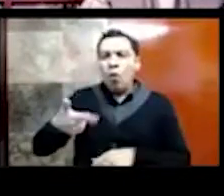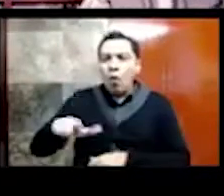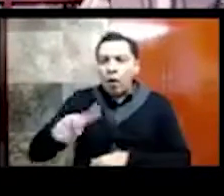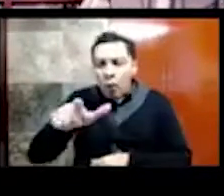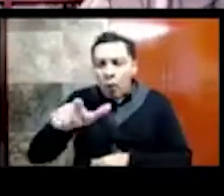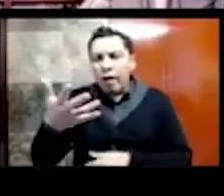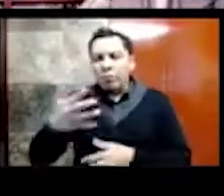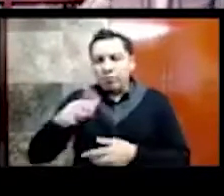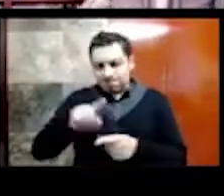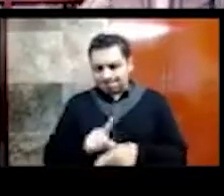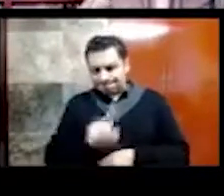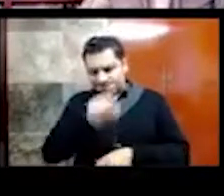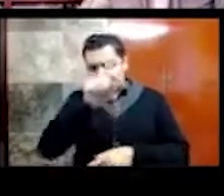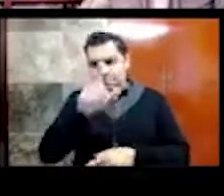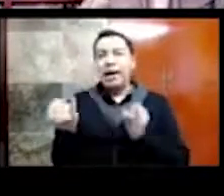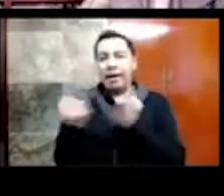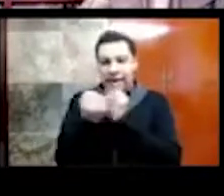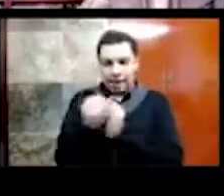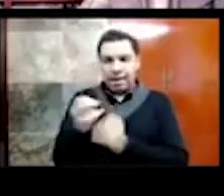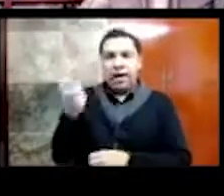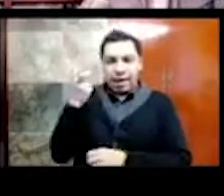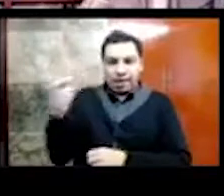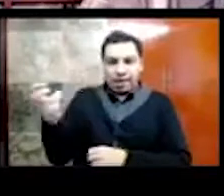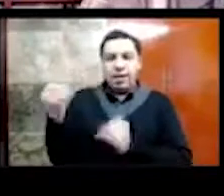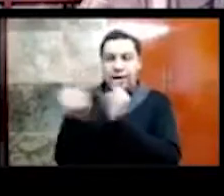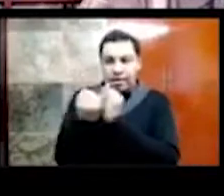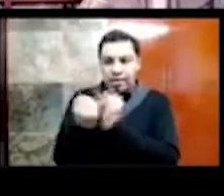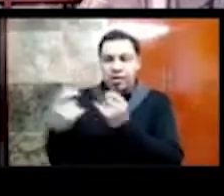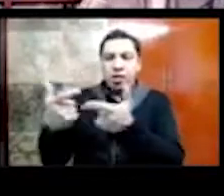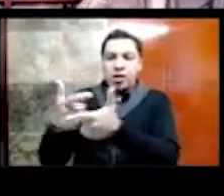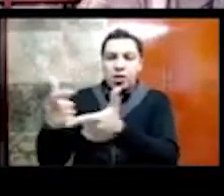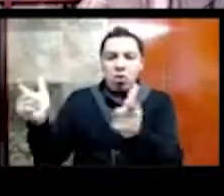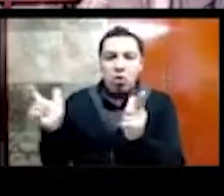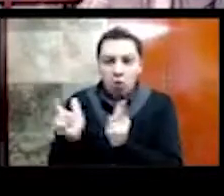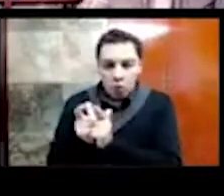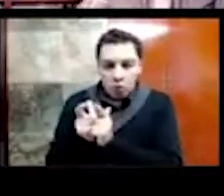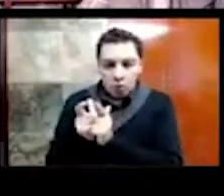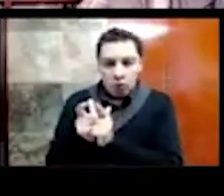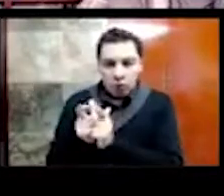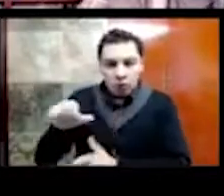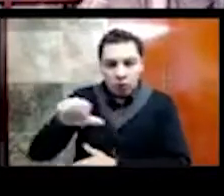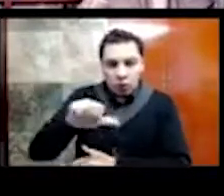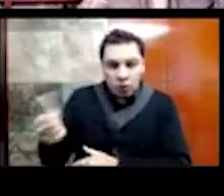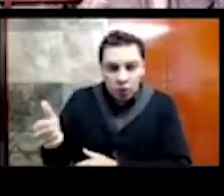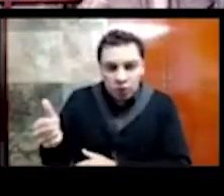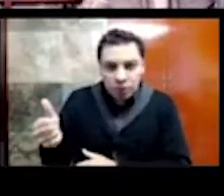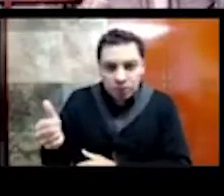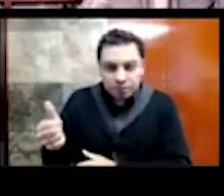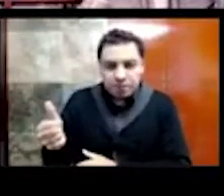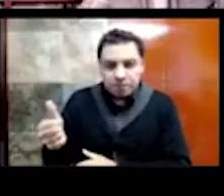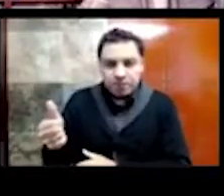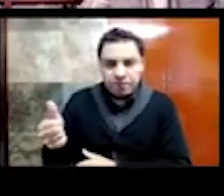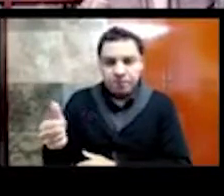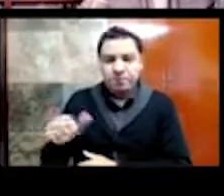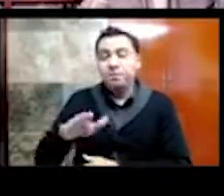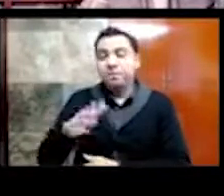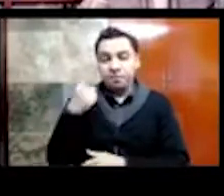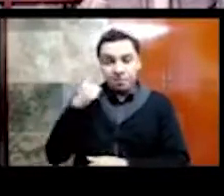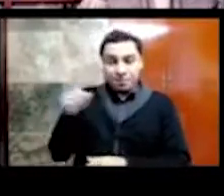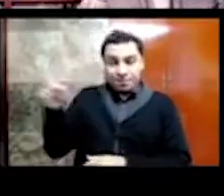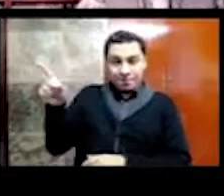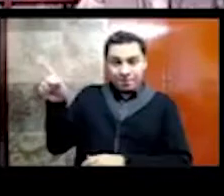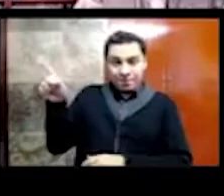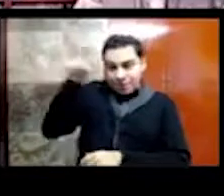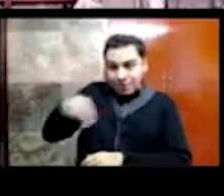corte mesoamericano para el momento del posclásico temprano. Los acolhuas son, digamos,